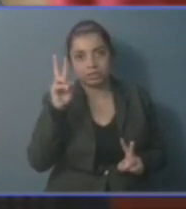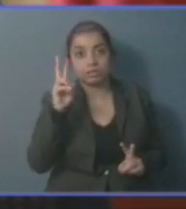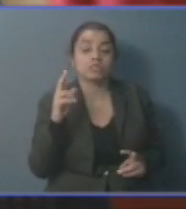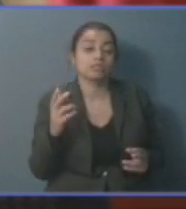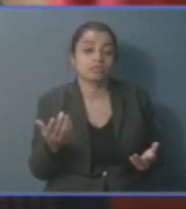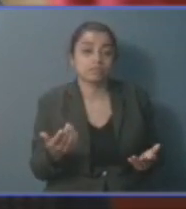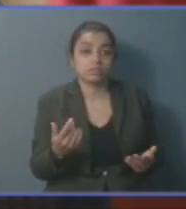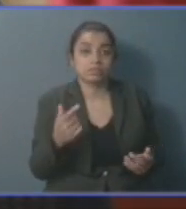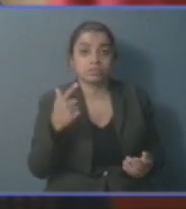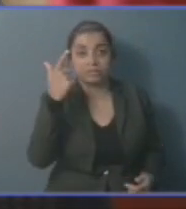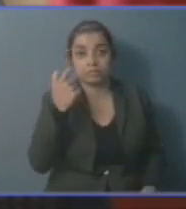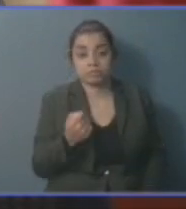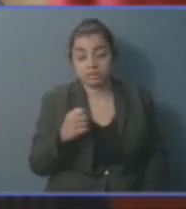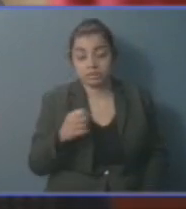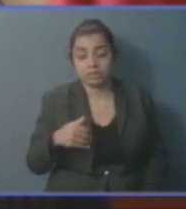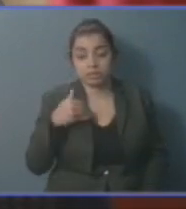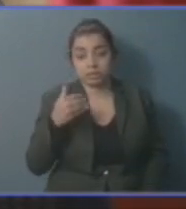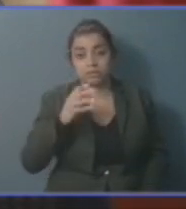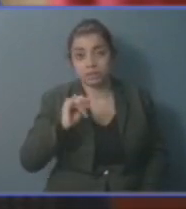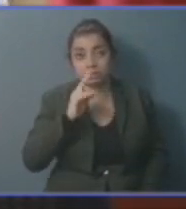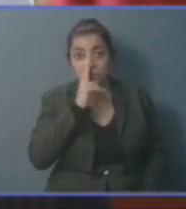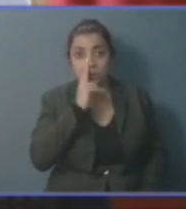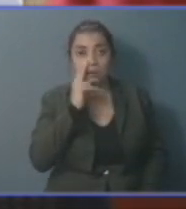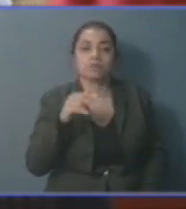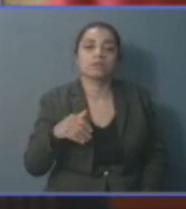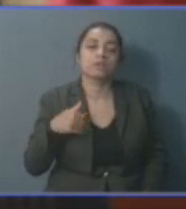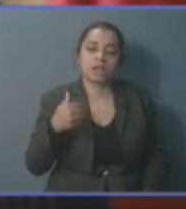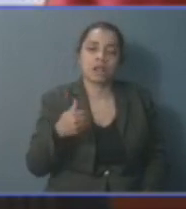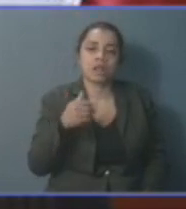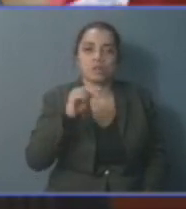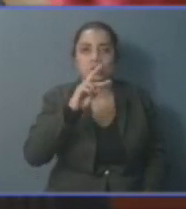los días del mes de julio del año